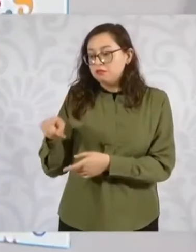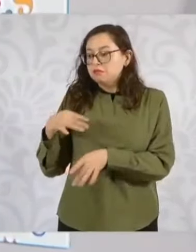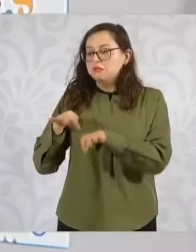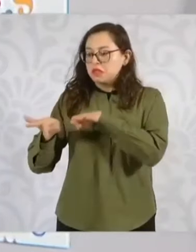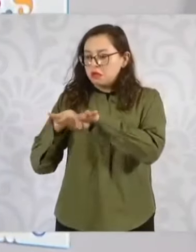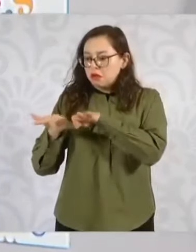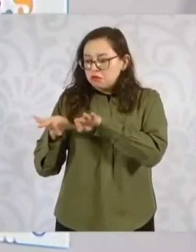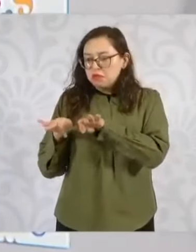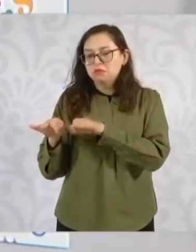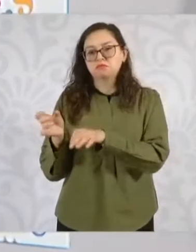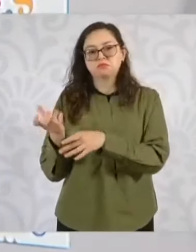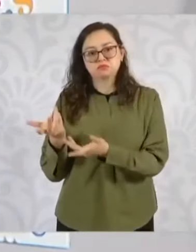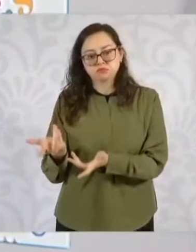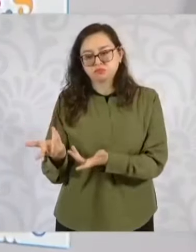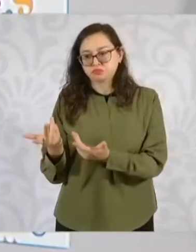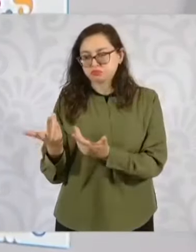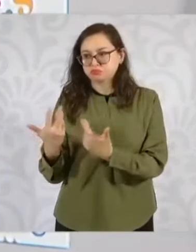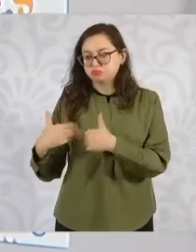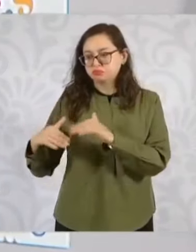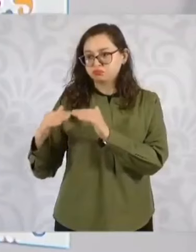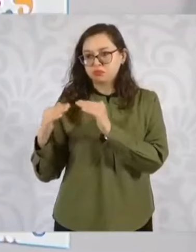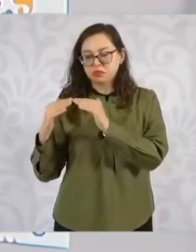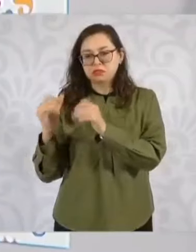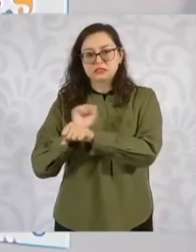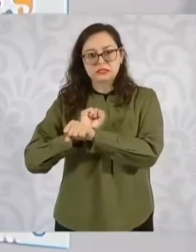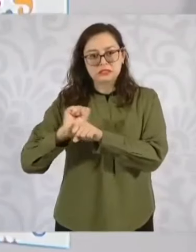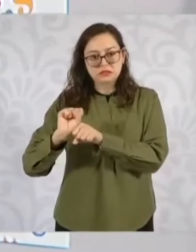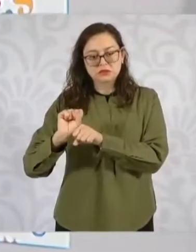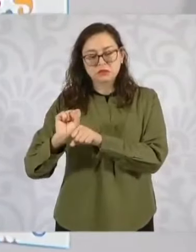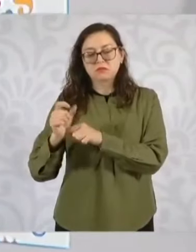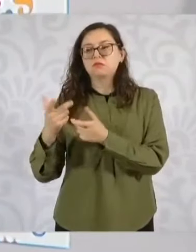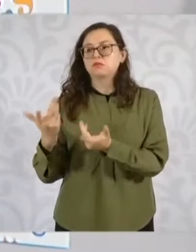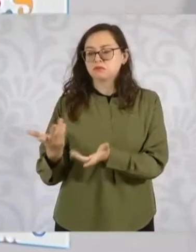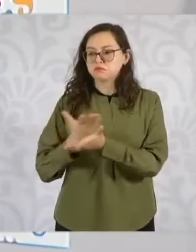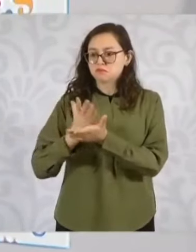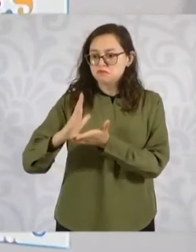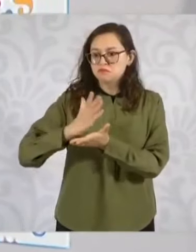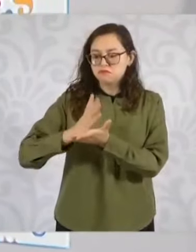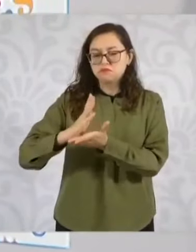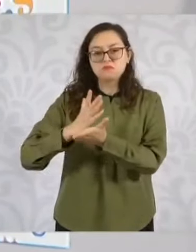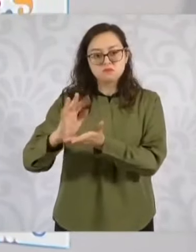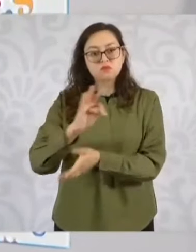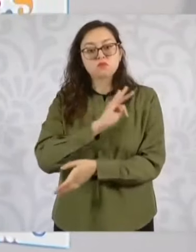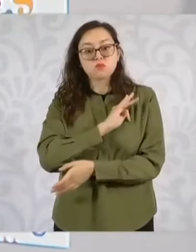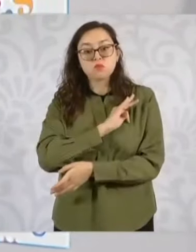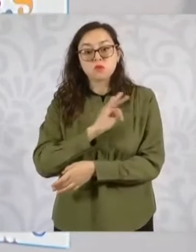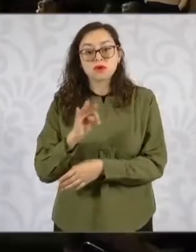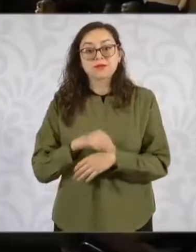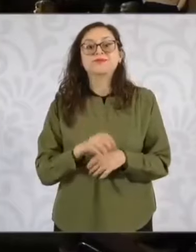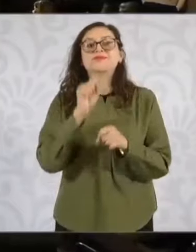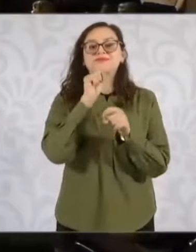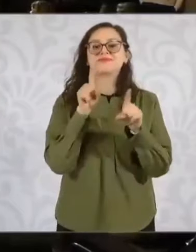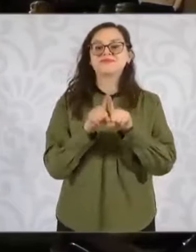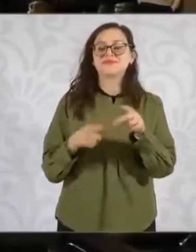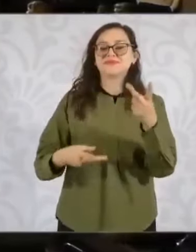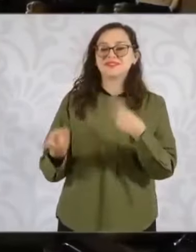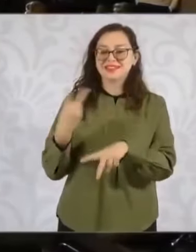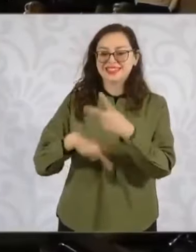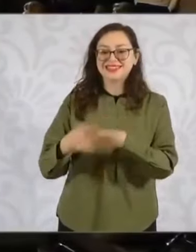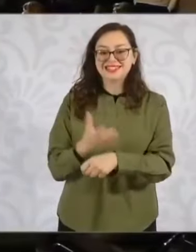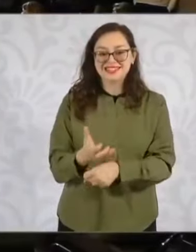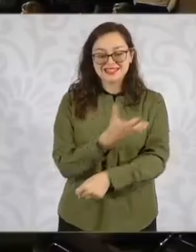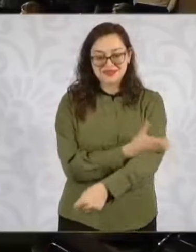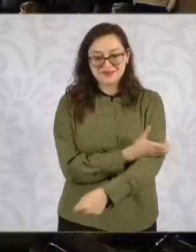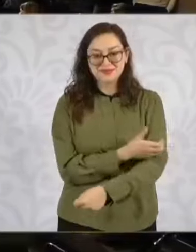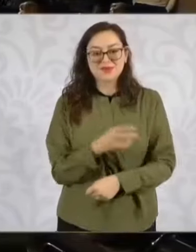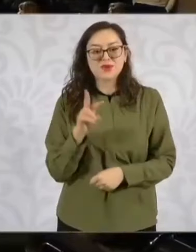mínimos, vivienda popular con un esquema de financiamiento. Ah, también está aquí Rocío Mejía, de Financiera